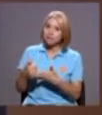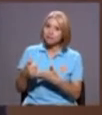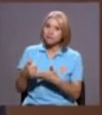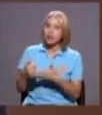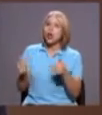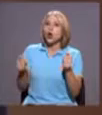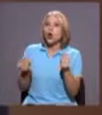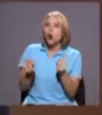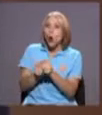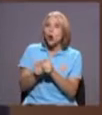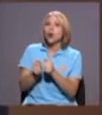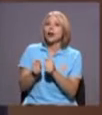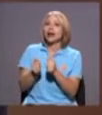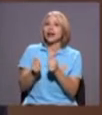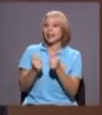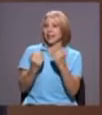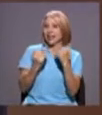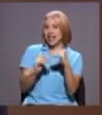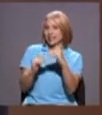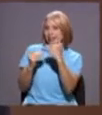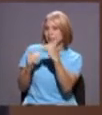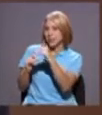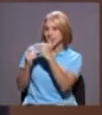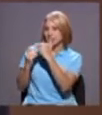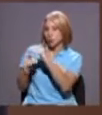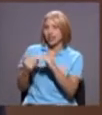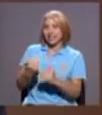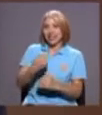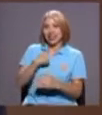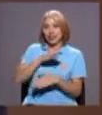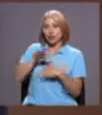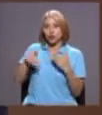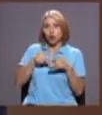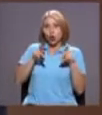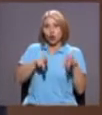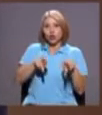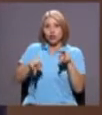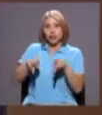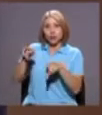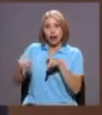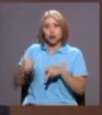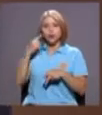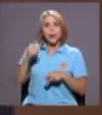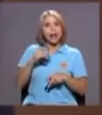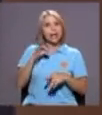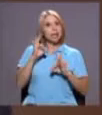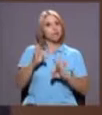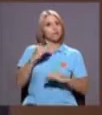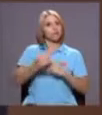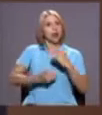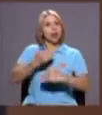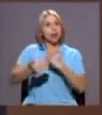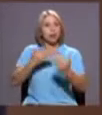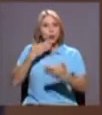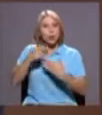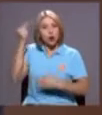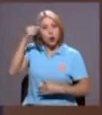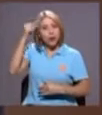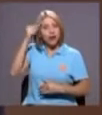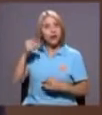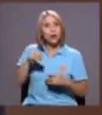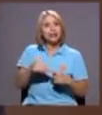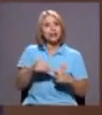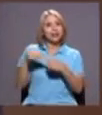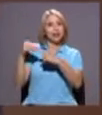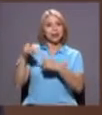con las limitaciones que tenemos todos los seres humanos a que salga adelante un buen gobierno, sobre todo con un presidente como